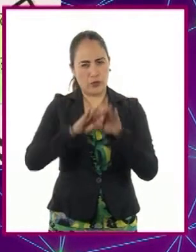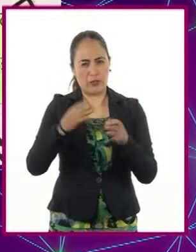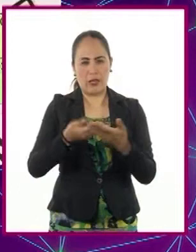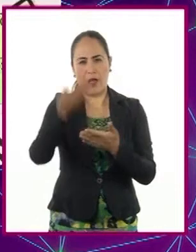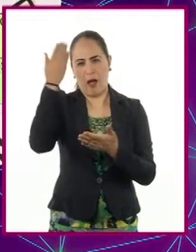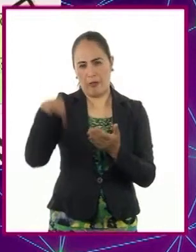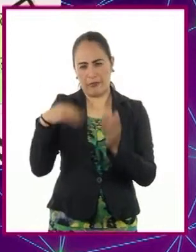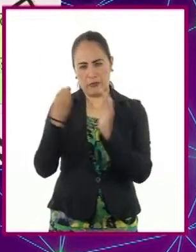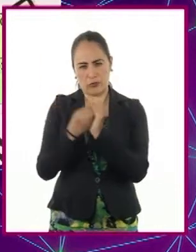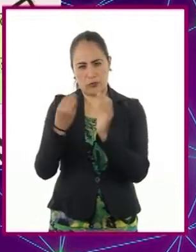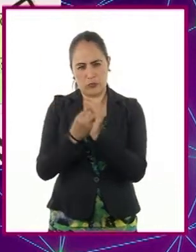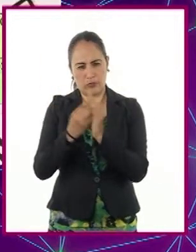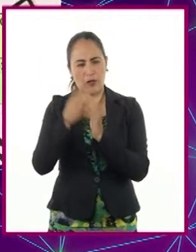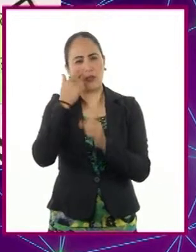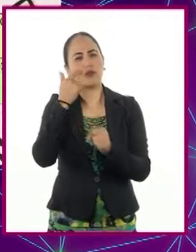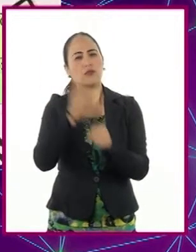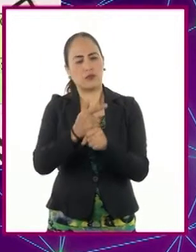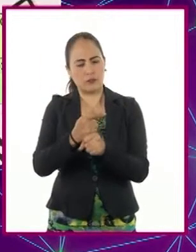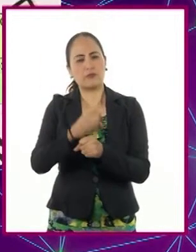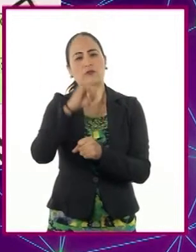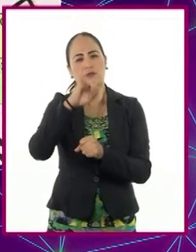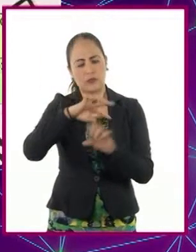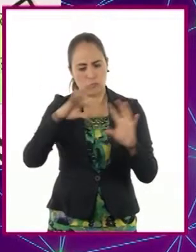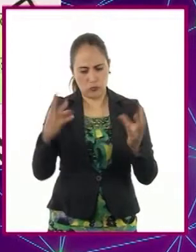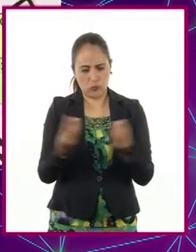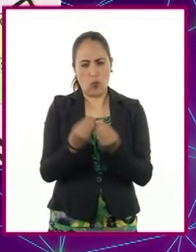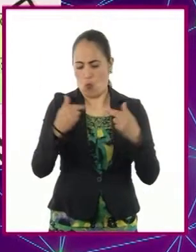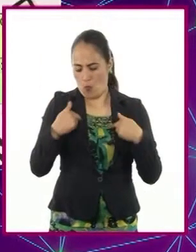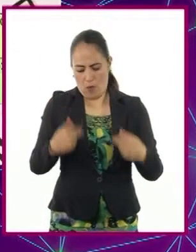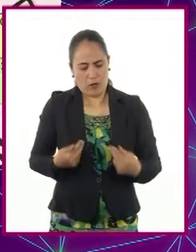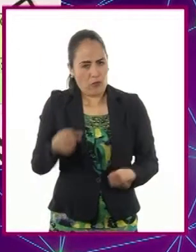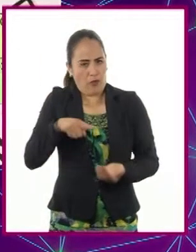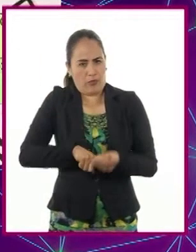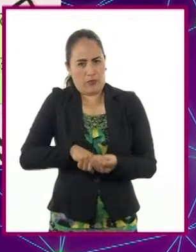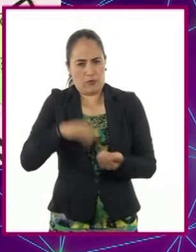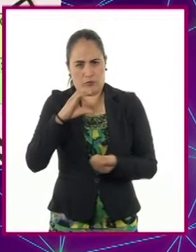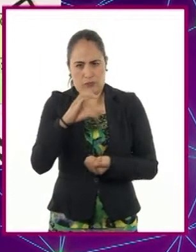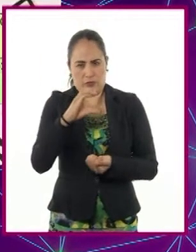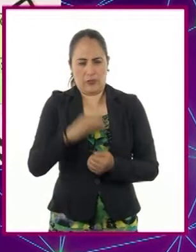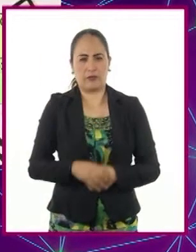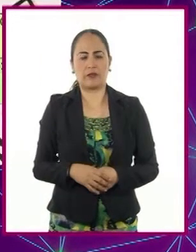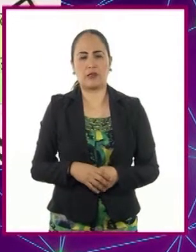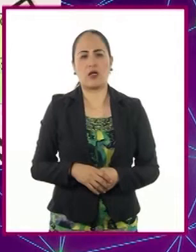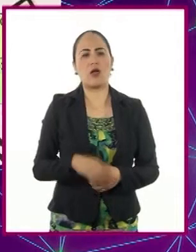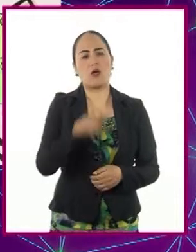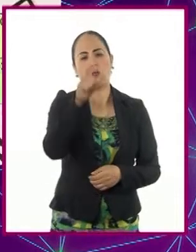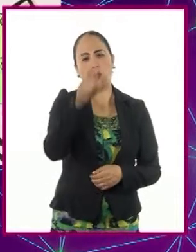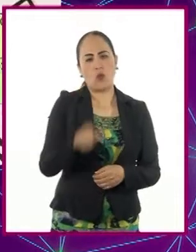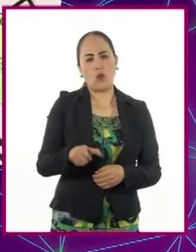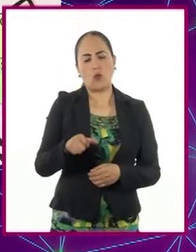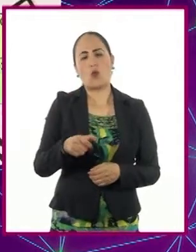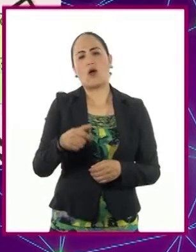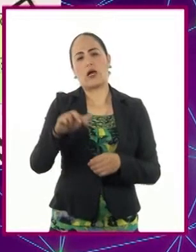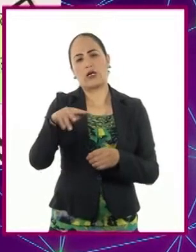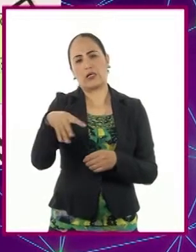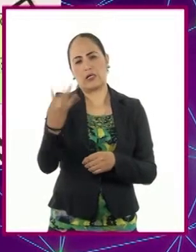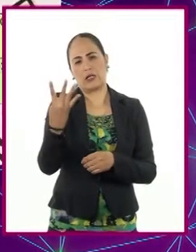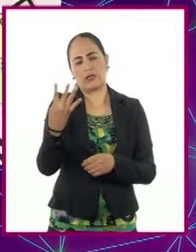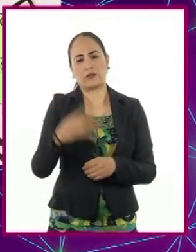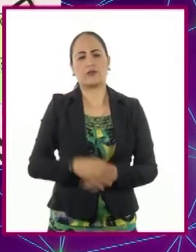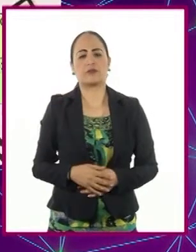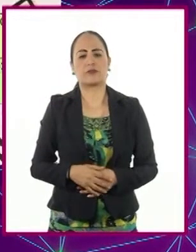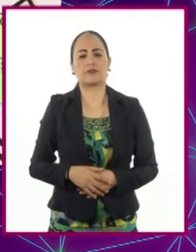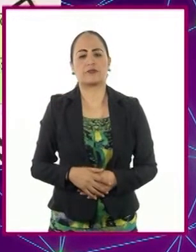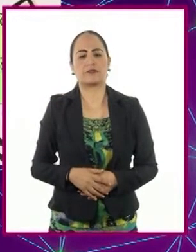anteriores descubrieron que forma parte de la composición del ser humano. Este elemento está en el grupo 14 de la tabla periódica, lo que nos indica